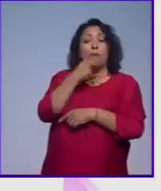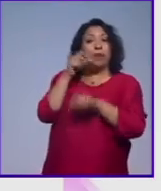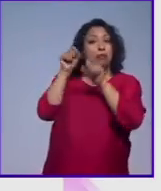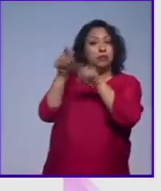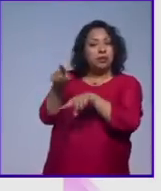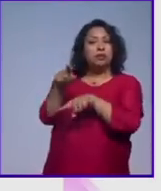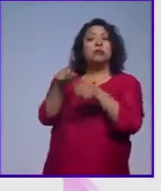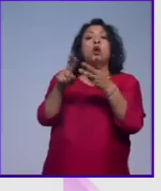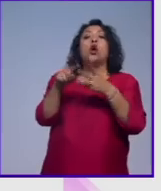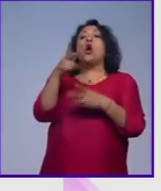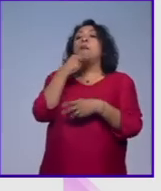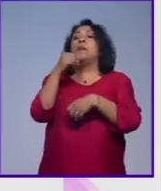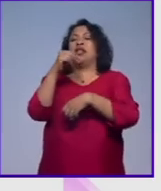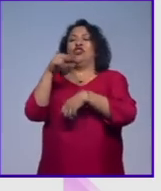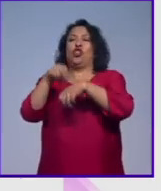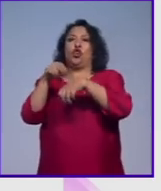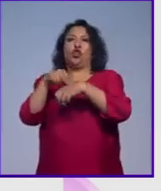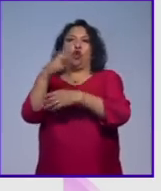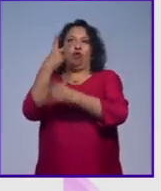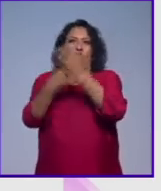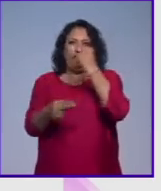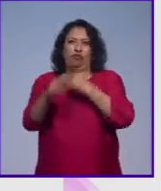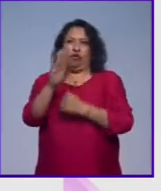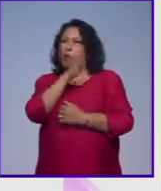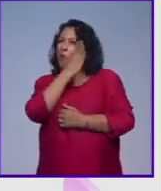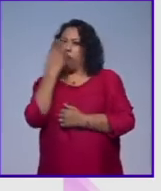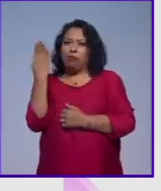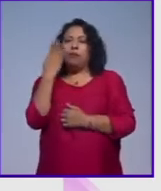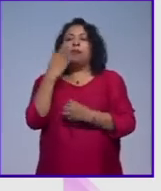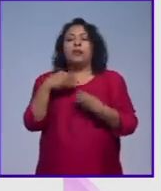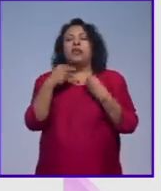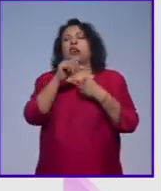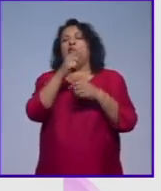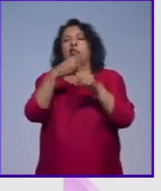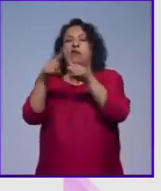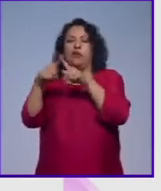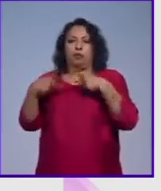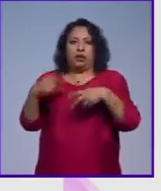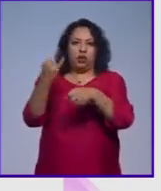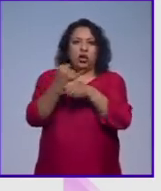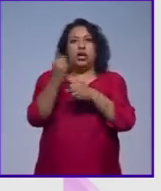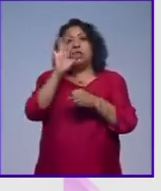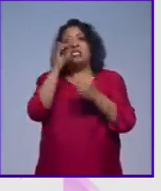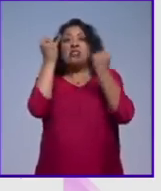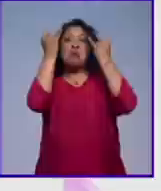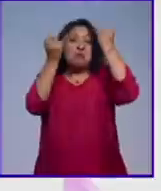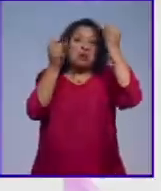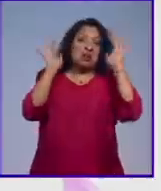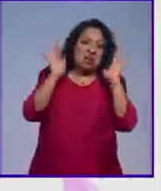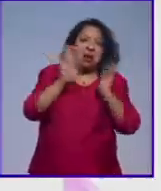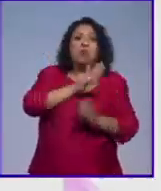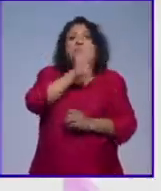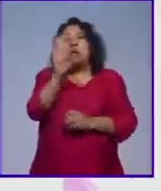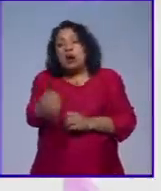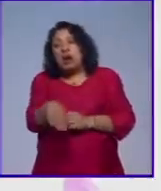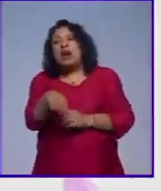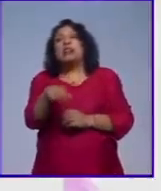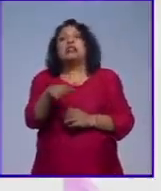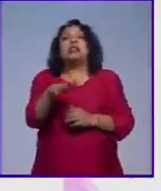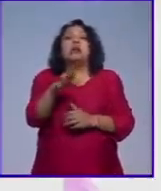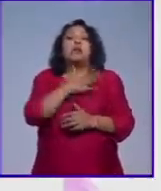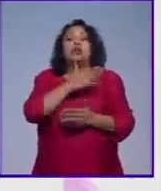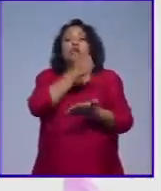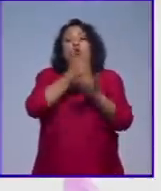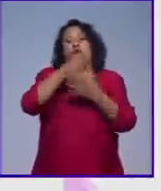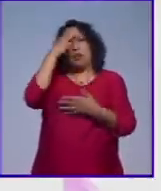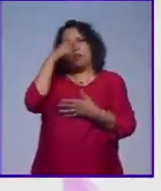un neurocirujano que lleva una doble vida y algunos otros personajes, quizá imaginarios, muerte y delirio en una ciudad de